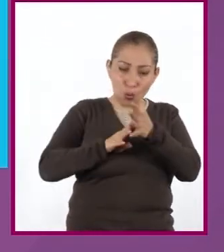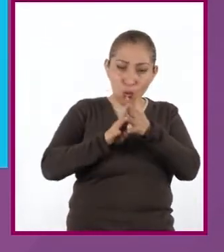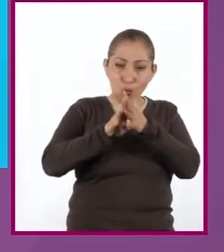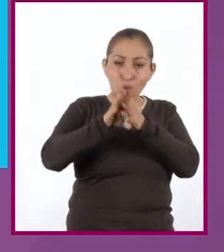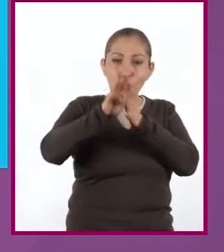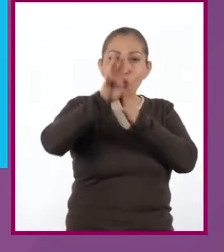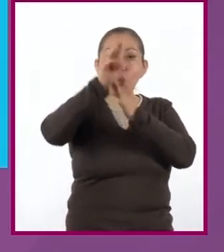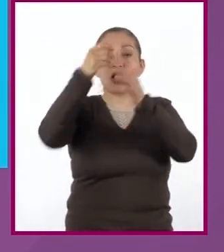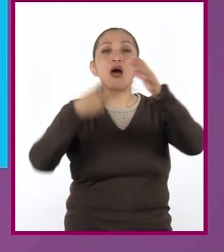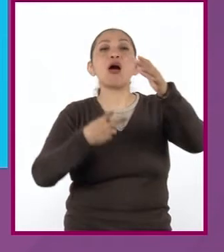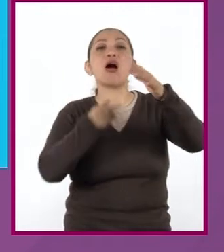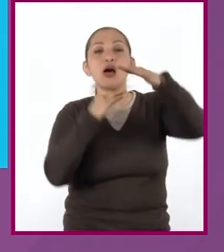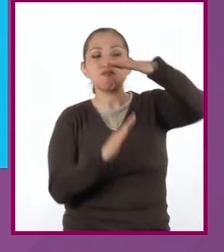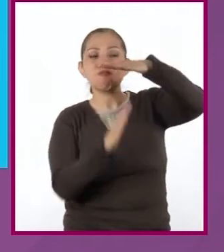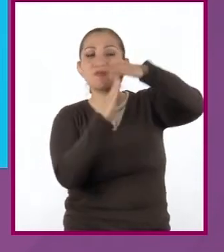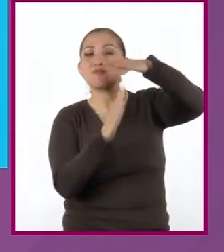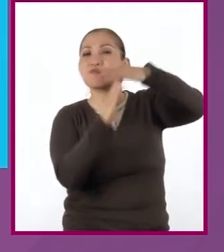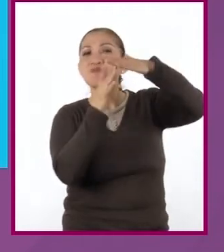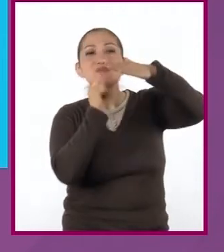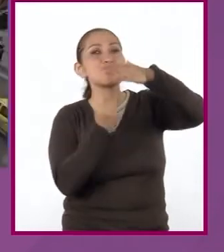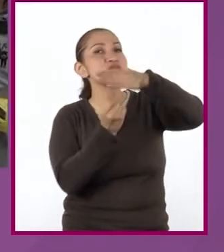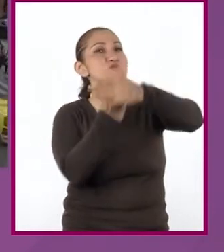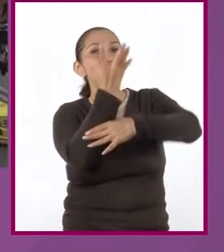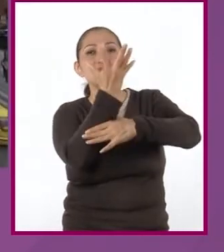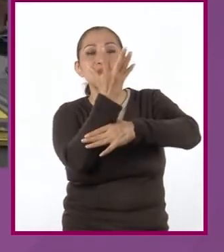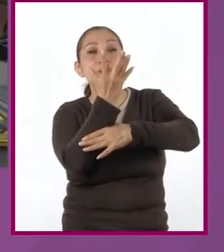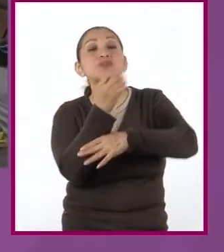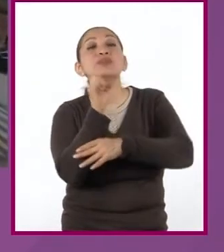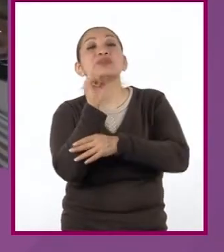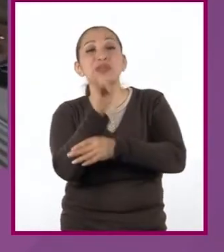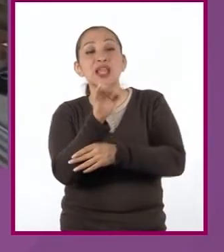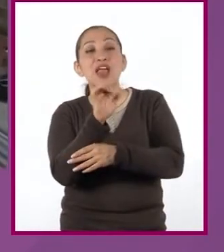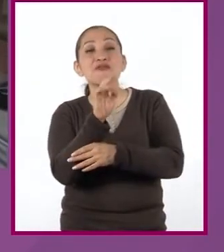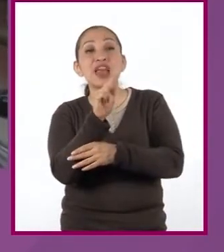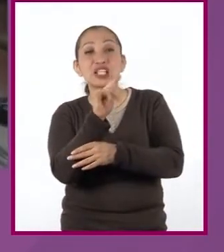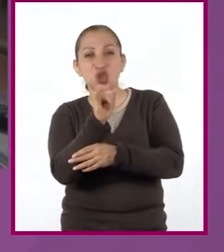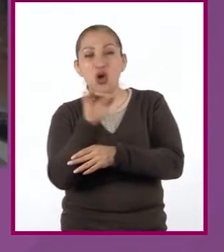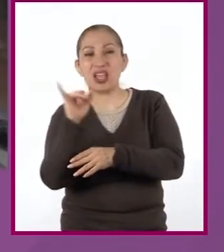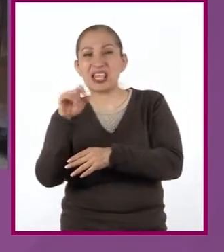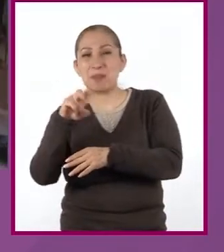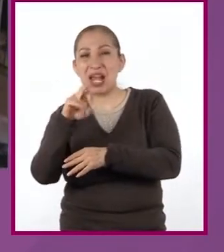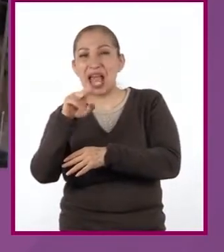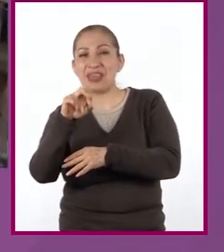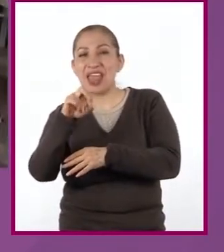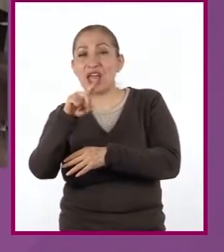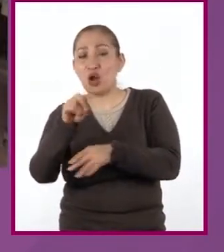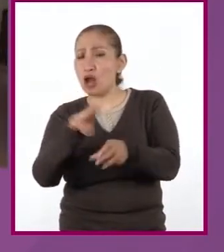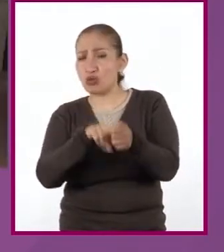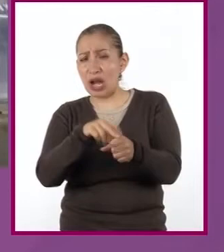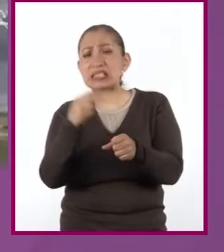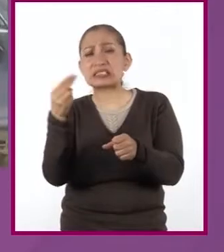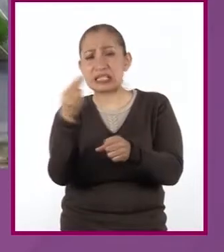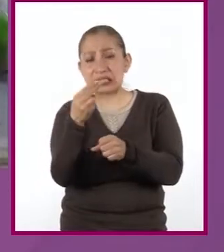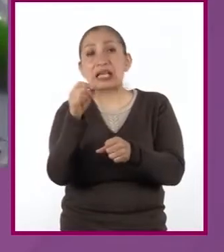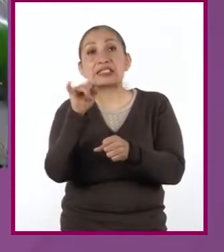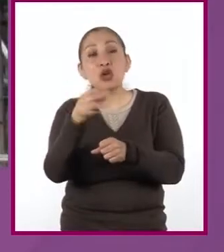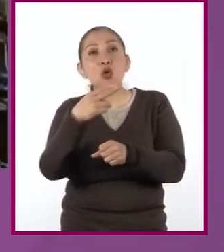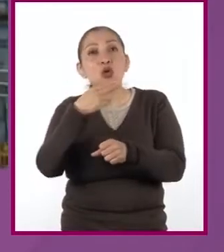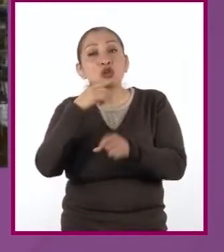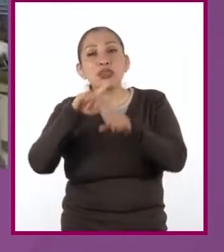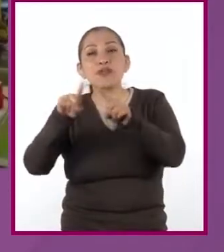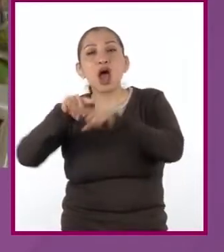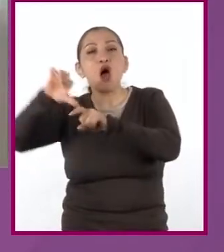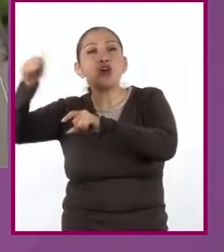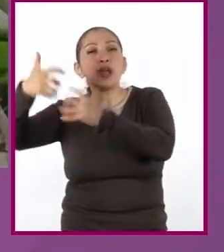se queda atrapado en la atmósfera. Aunque el efecto invernadero es un proceso natural y necesario, el uso de